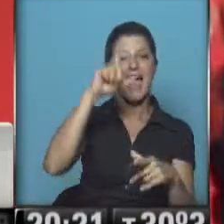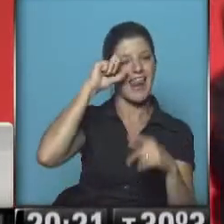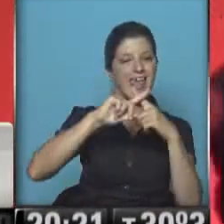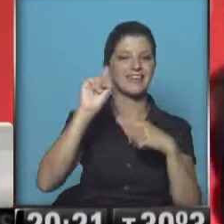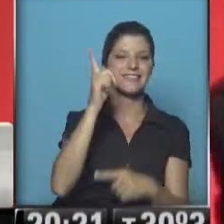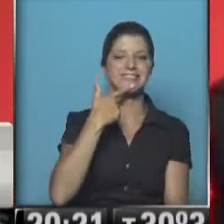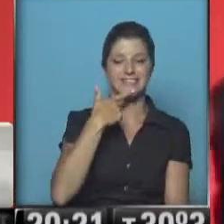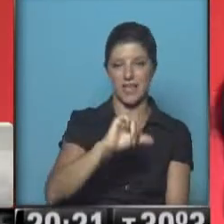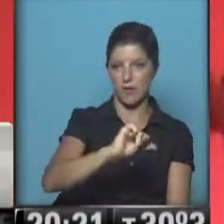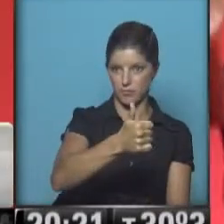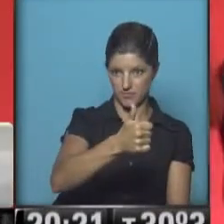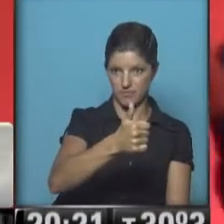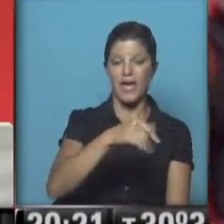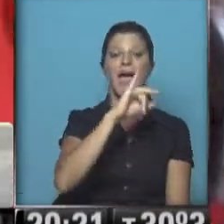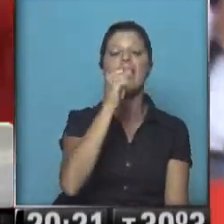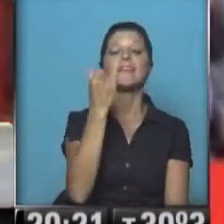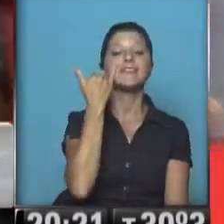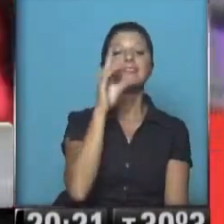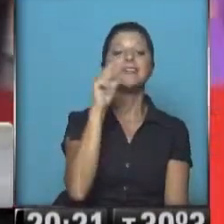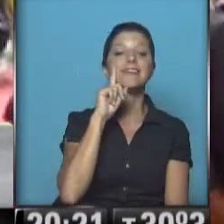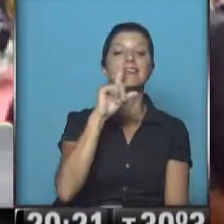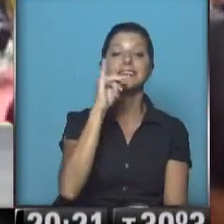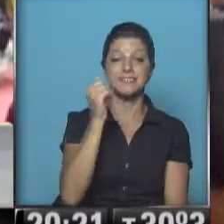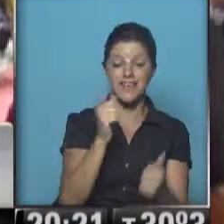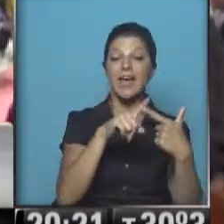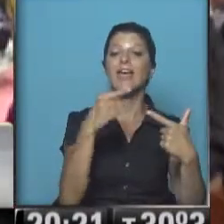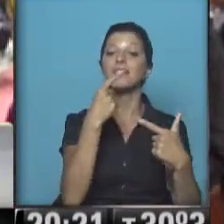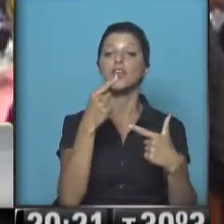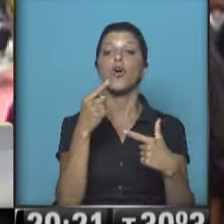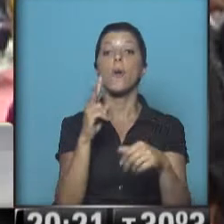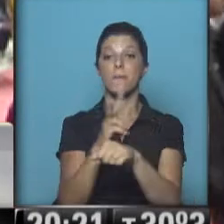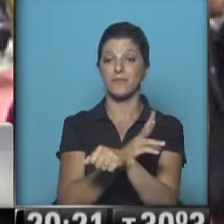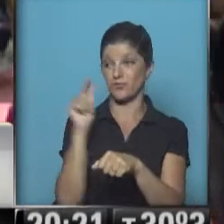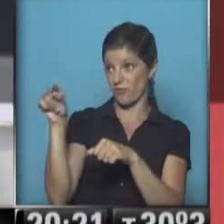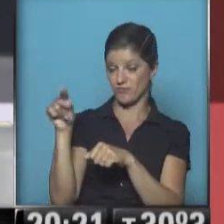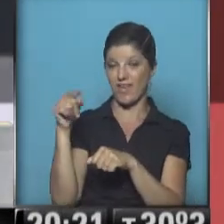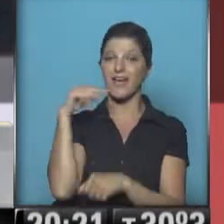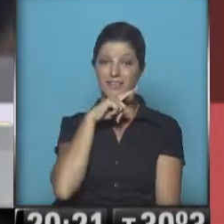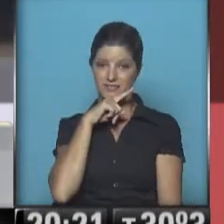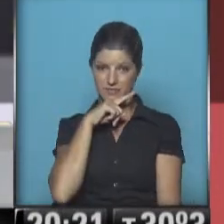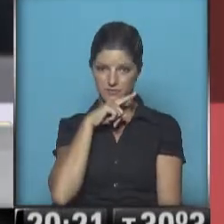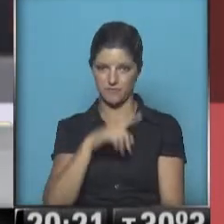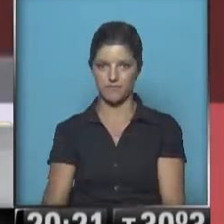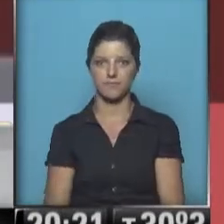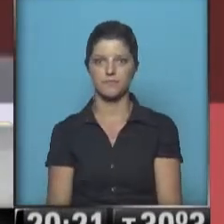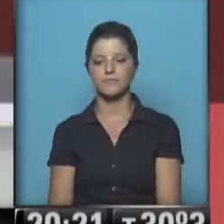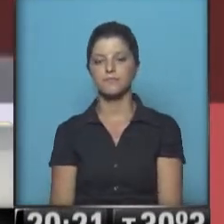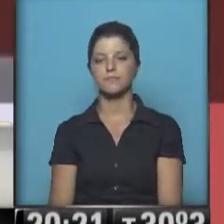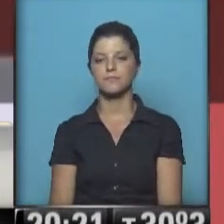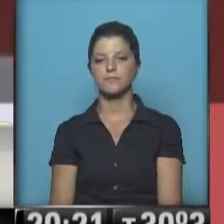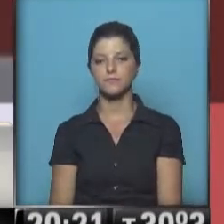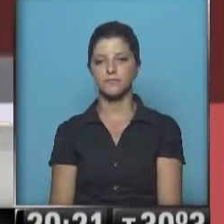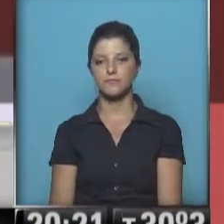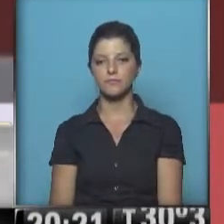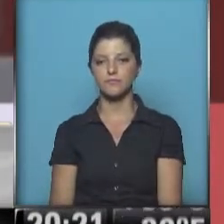decidís a quien personalmente rechazo las prevenciones de la cancillera alemana euro piden que de media podrá estar a